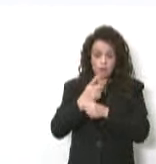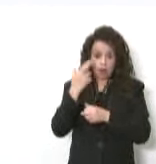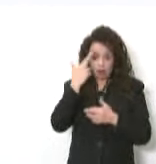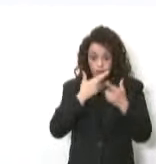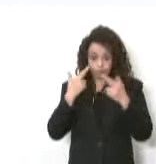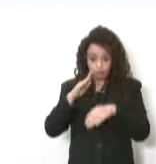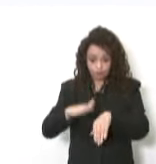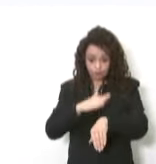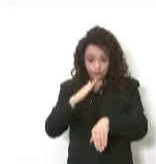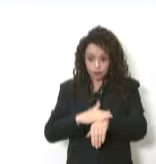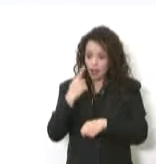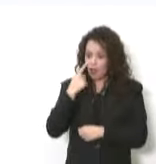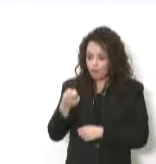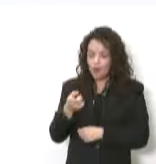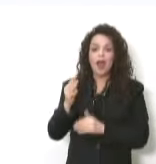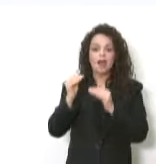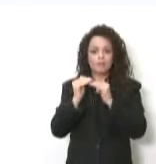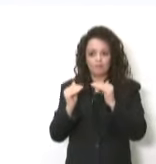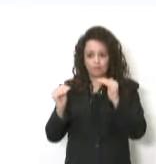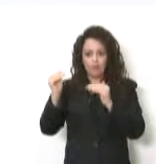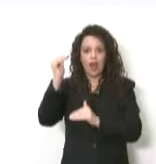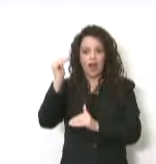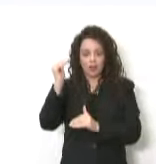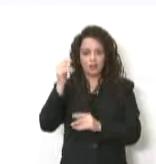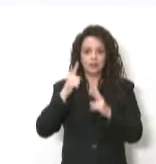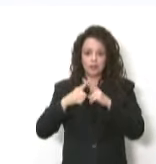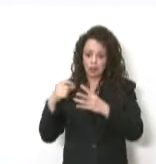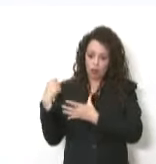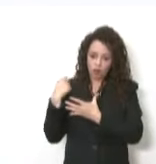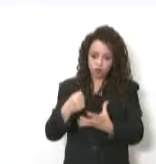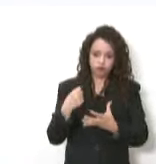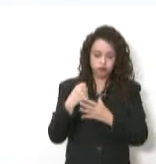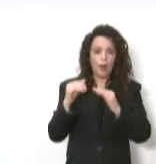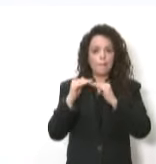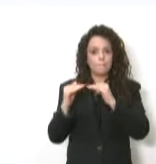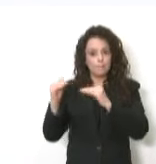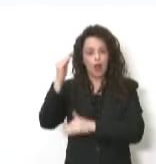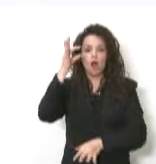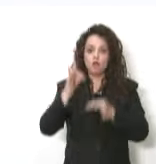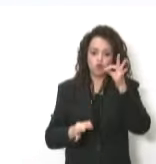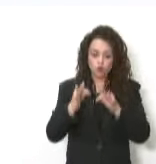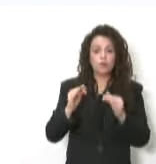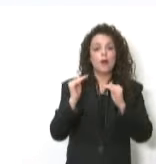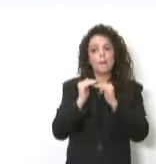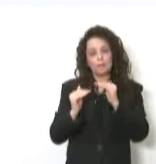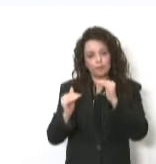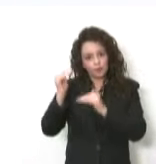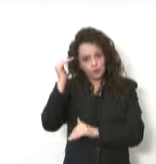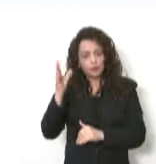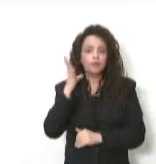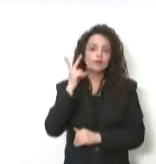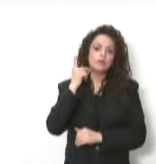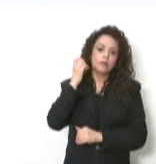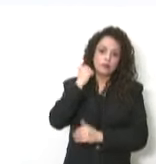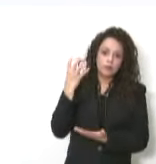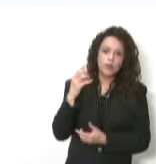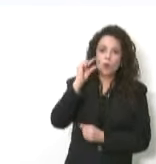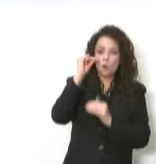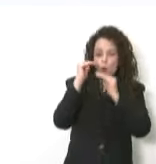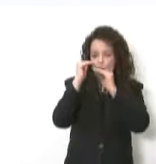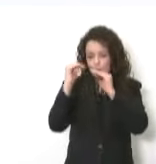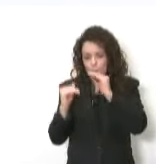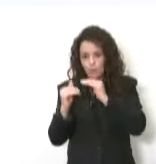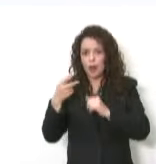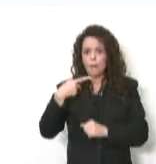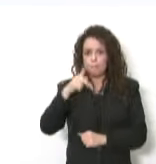el Ejecutivo creció, los fideicomisos crecieron, el Judicial creció, el Legislativo tuvo una pequeña disminución,